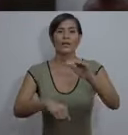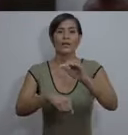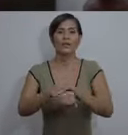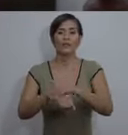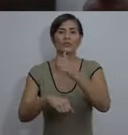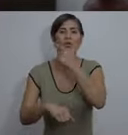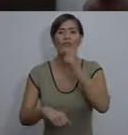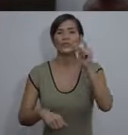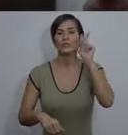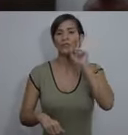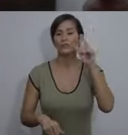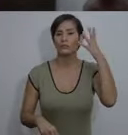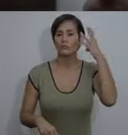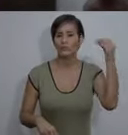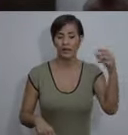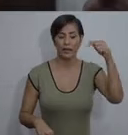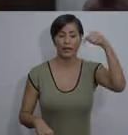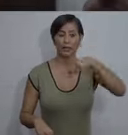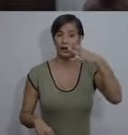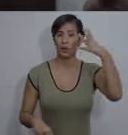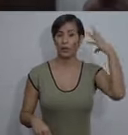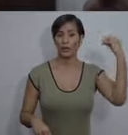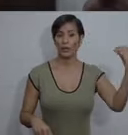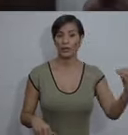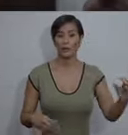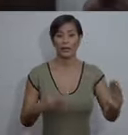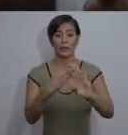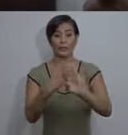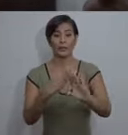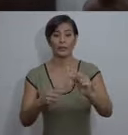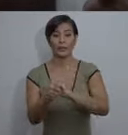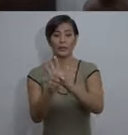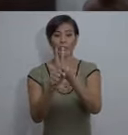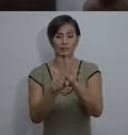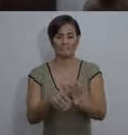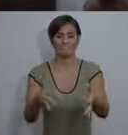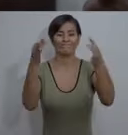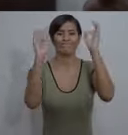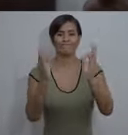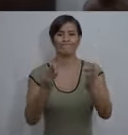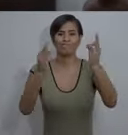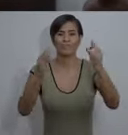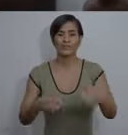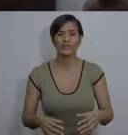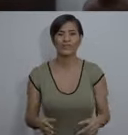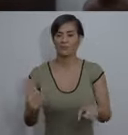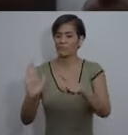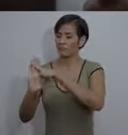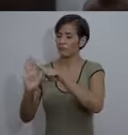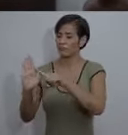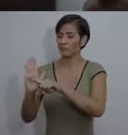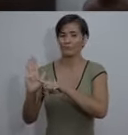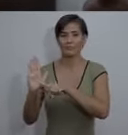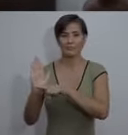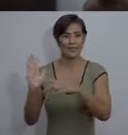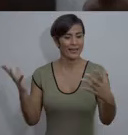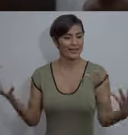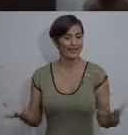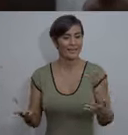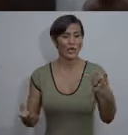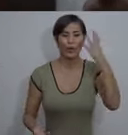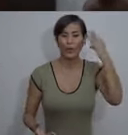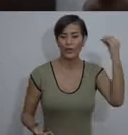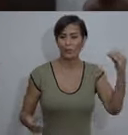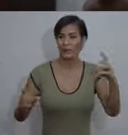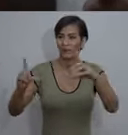amigas y amigos colimenses en colima el combate al cob y 19 es contundente las medidas implementadas permitieron que